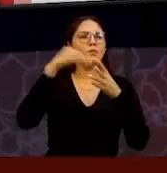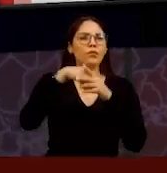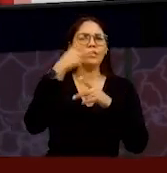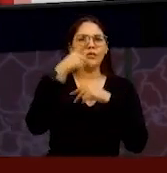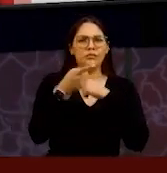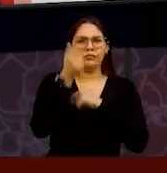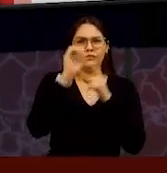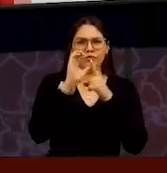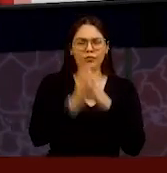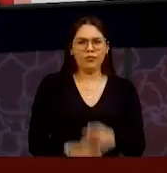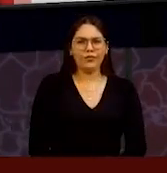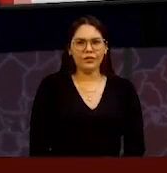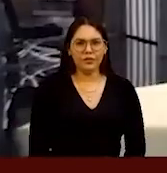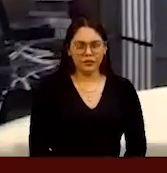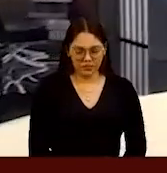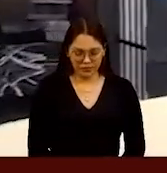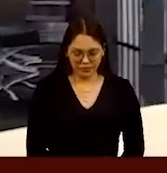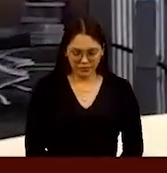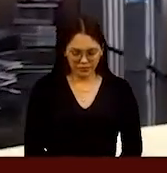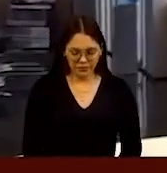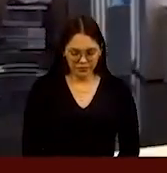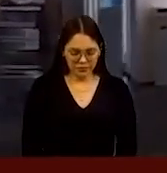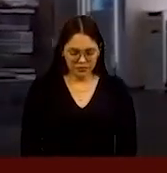que quedó de la siguiente manera.